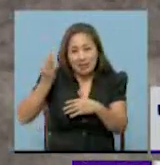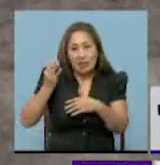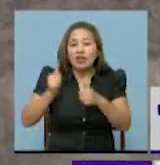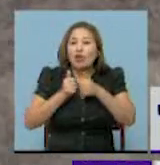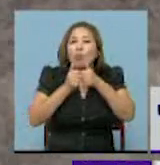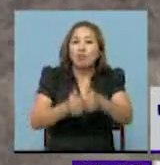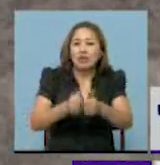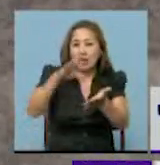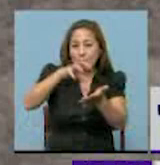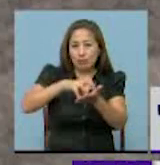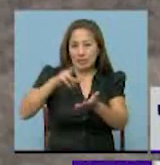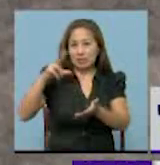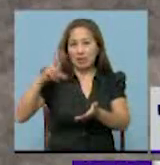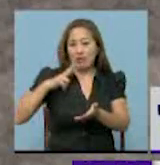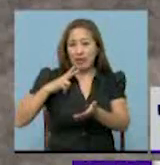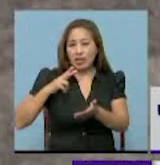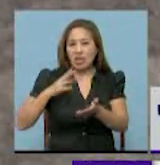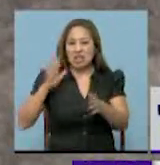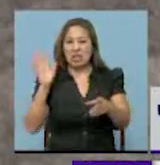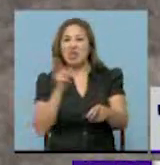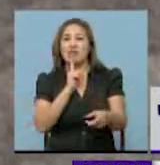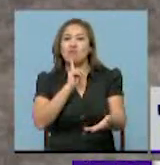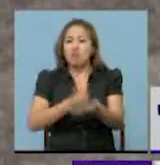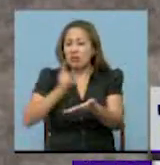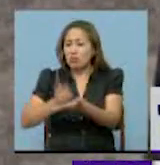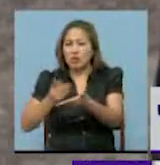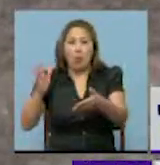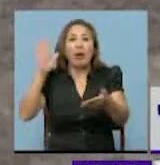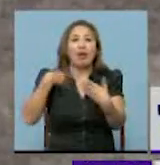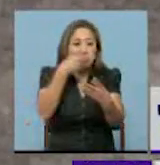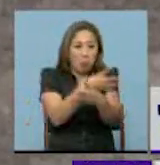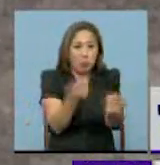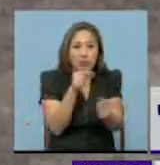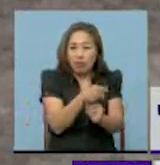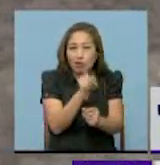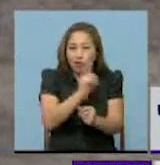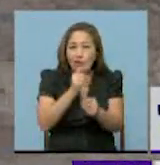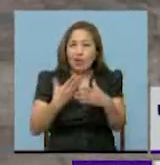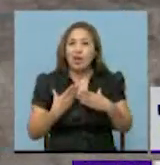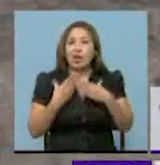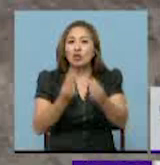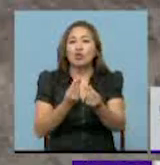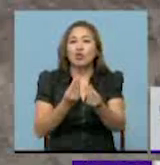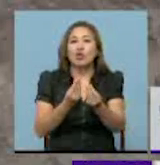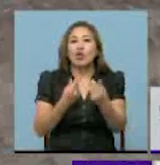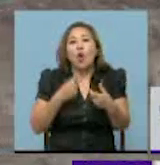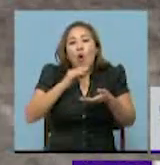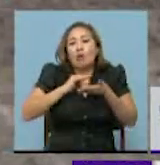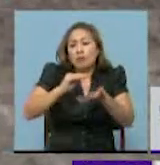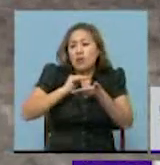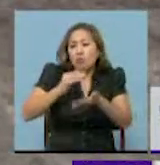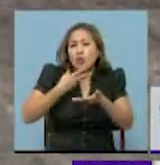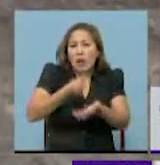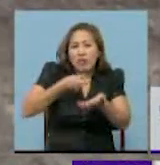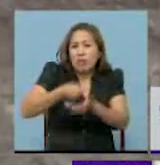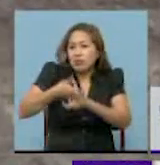privado, como decía Gerardo, y no lo aplaste con impuestos, con regulaciones, y sobre todo gastando mucho más de lo que tiene y que hace